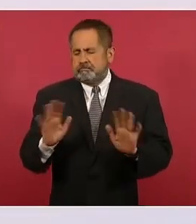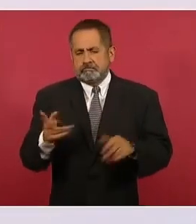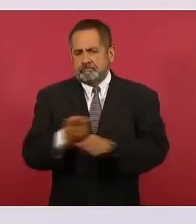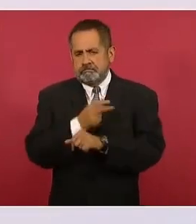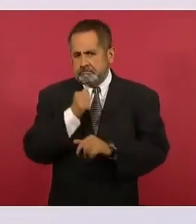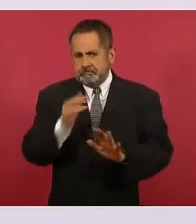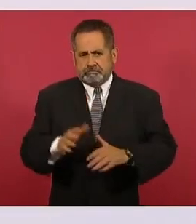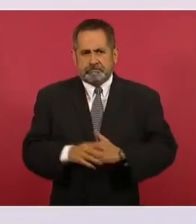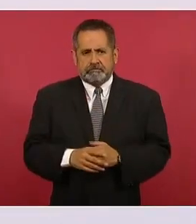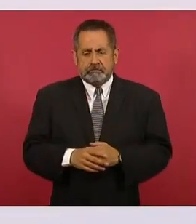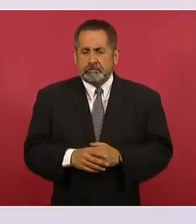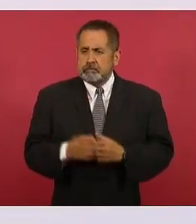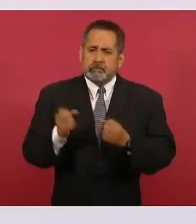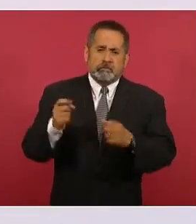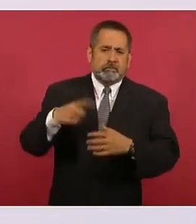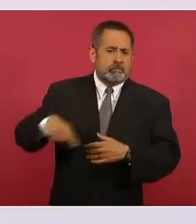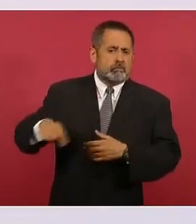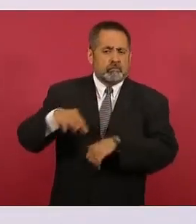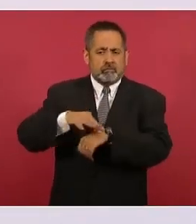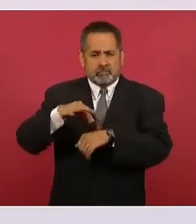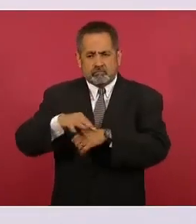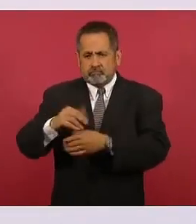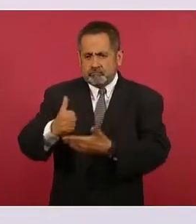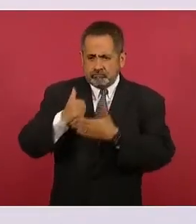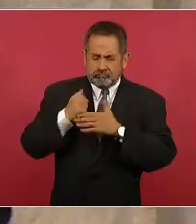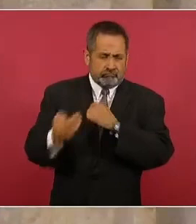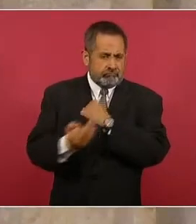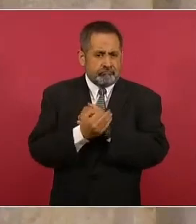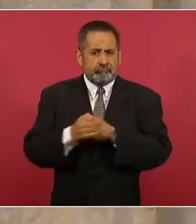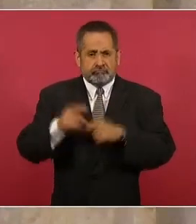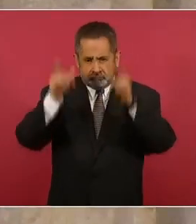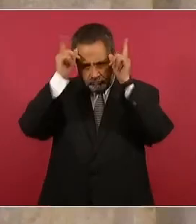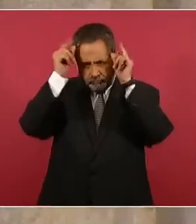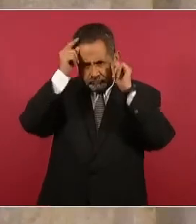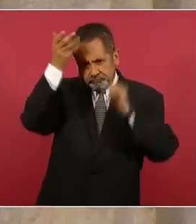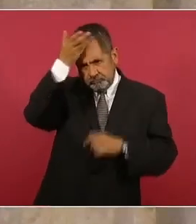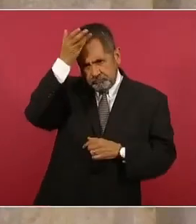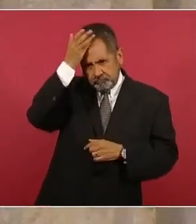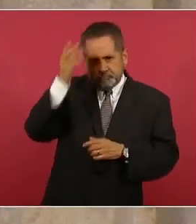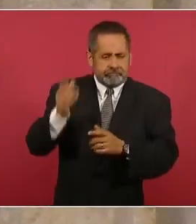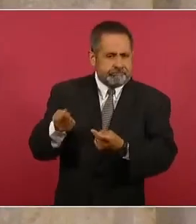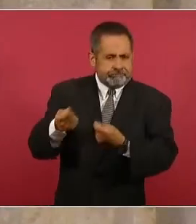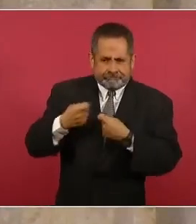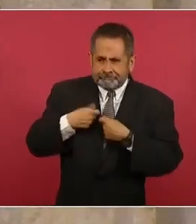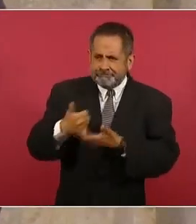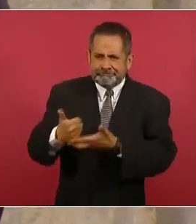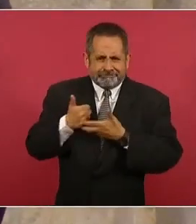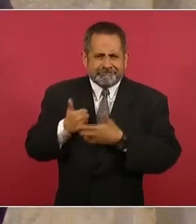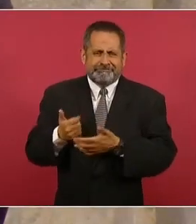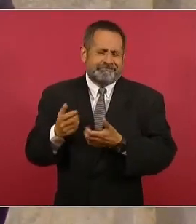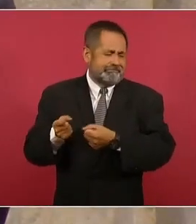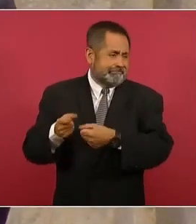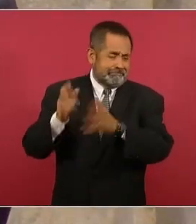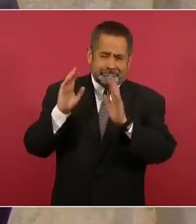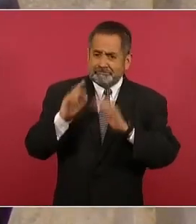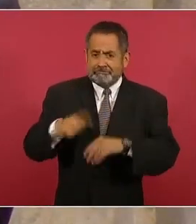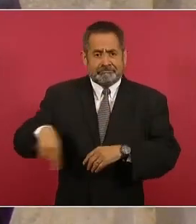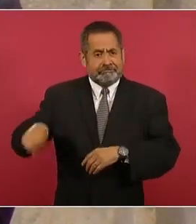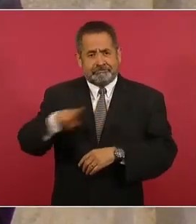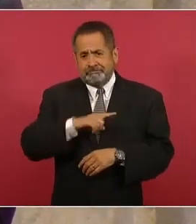Nos ayudaron los médicos, las enfermeras, los trabajadores del sector salud,